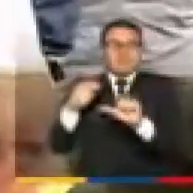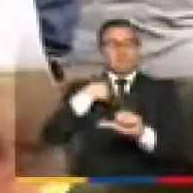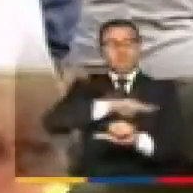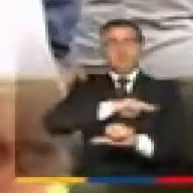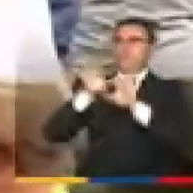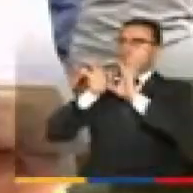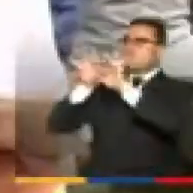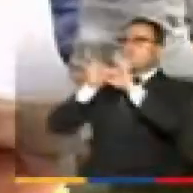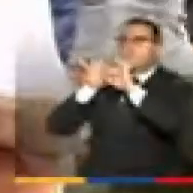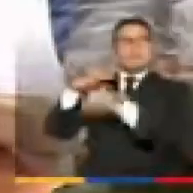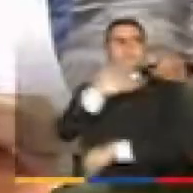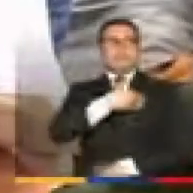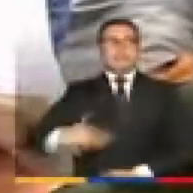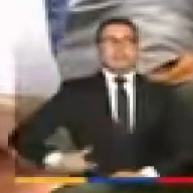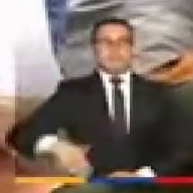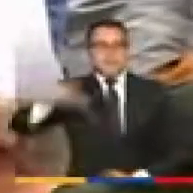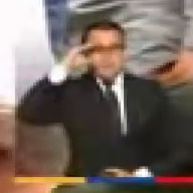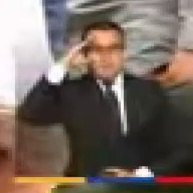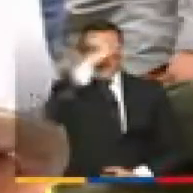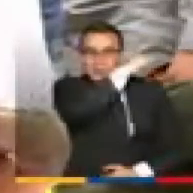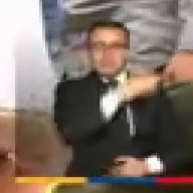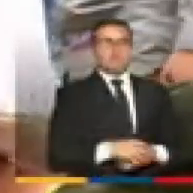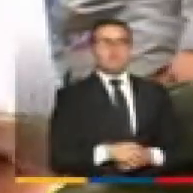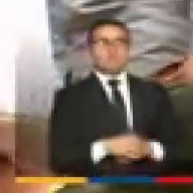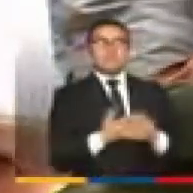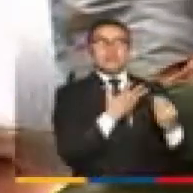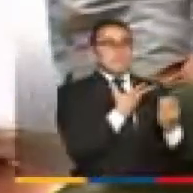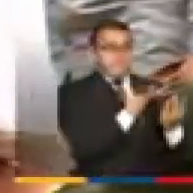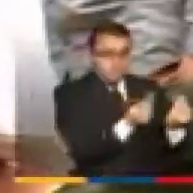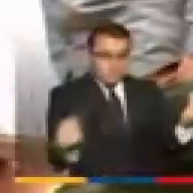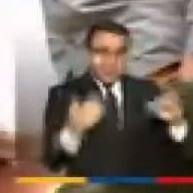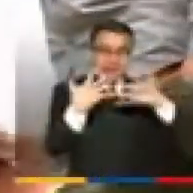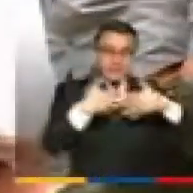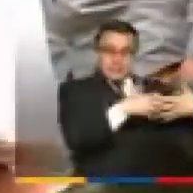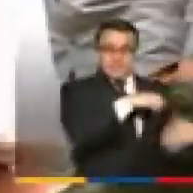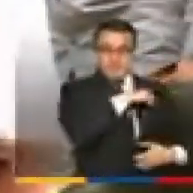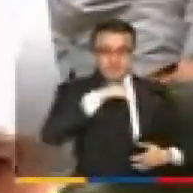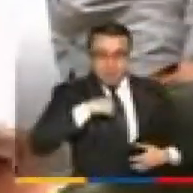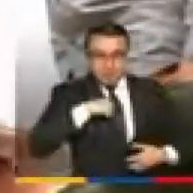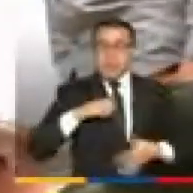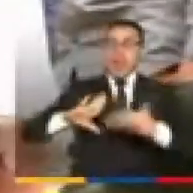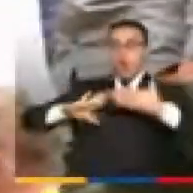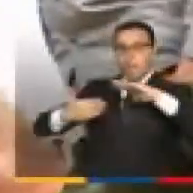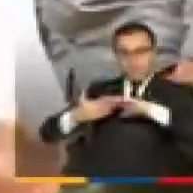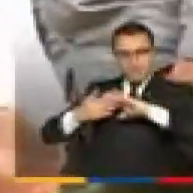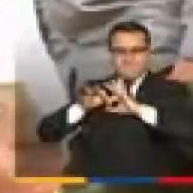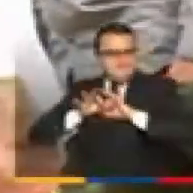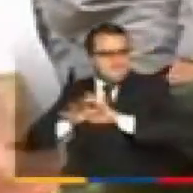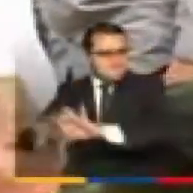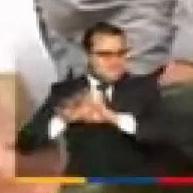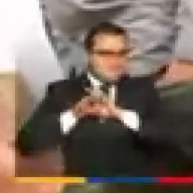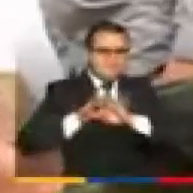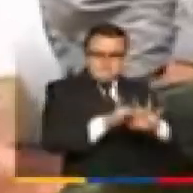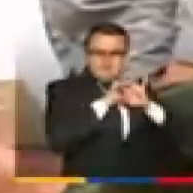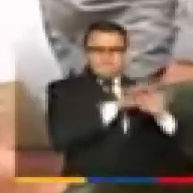presidente Petro, el sector privado y las comunidades para hacer frente a las causas de